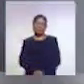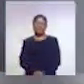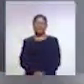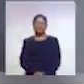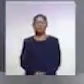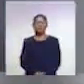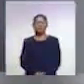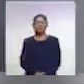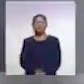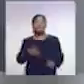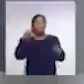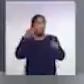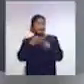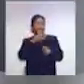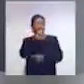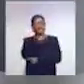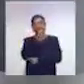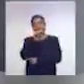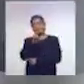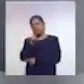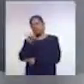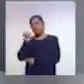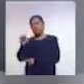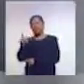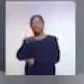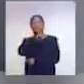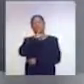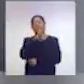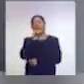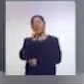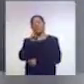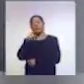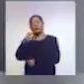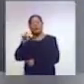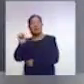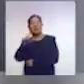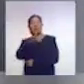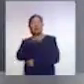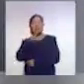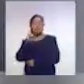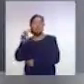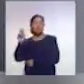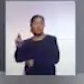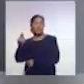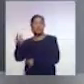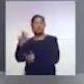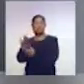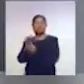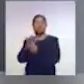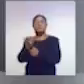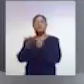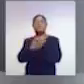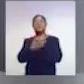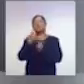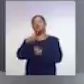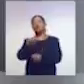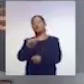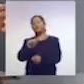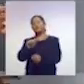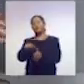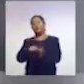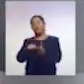Y al respecto, el secretario de Desarrollo Económico, Jorge Luis Vázquez Rodríguez, señaló que para el próximo mes inician ya los trabajos